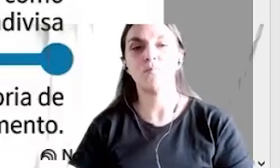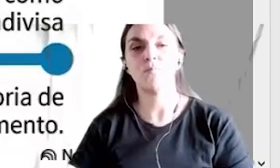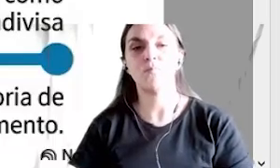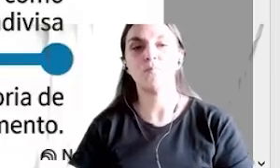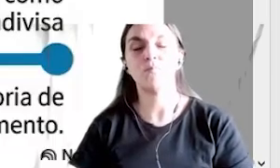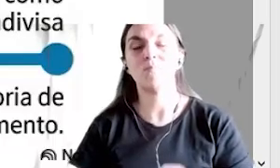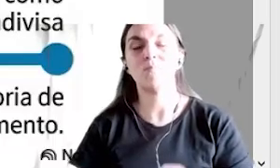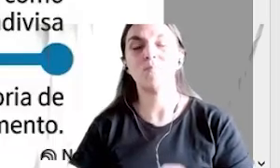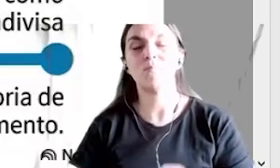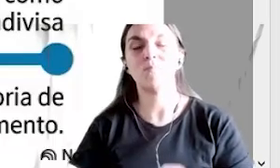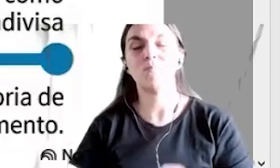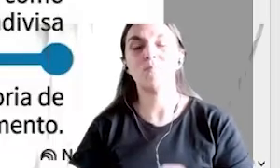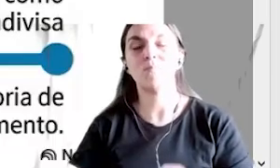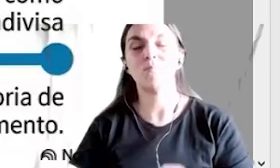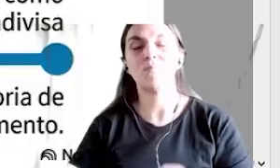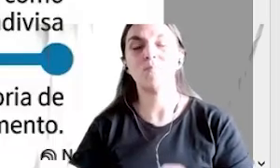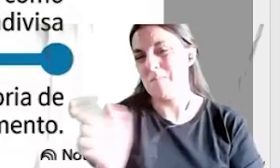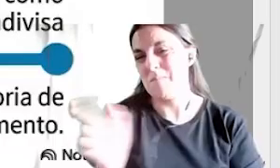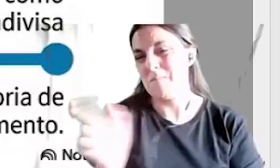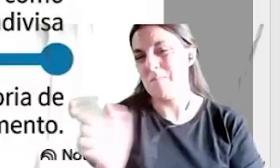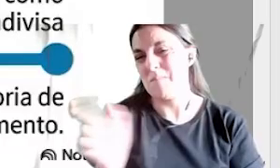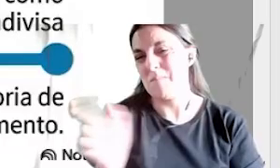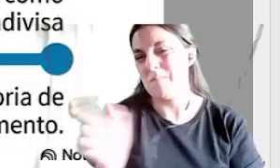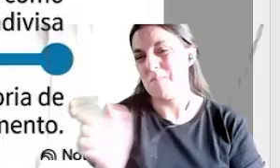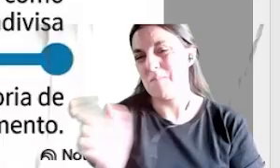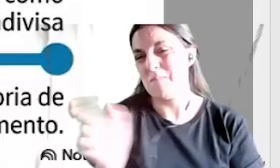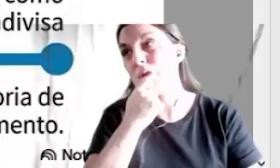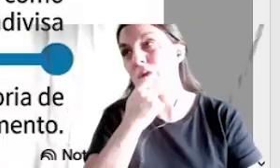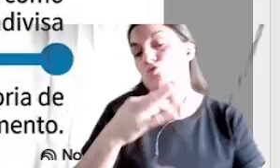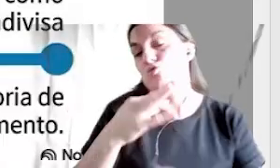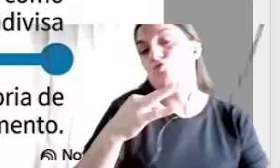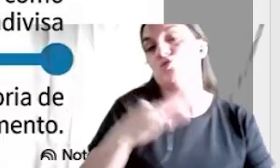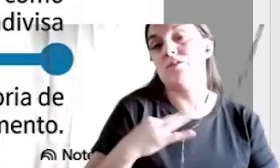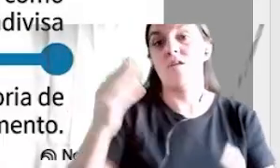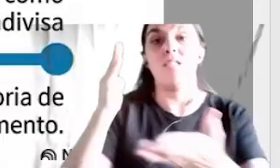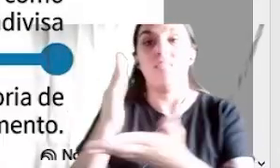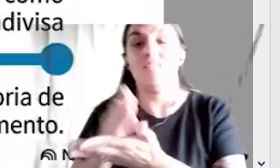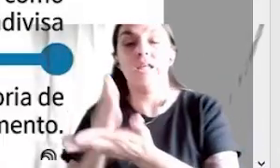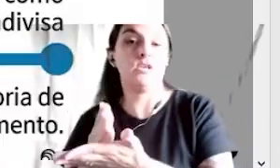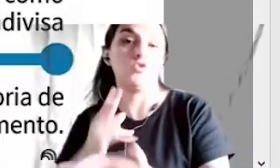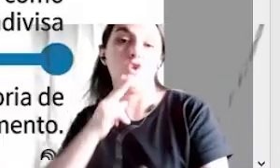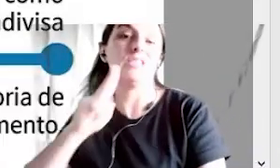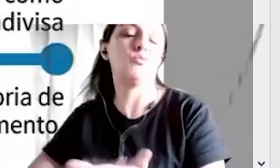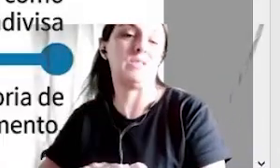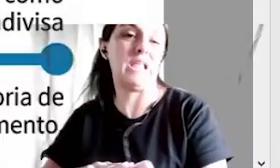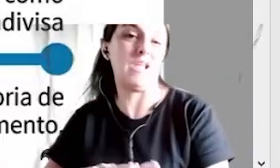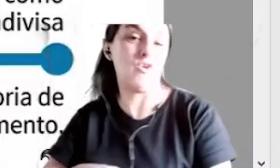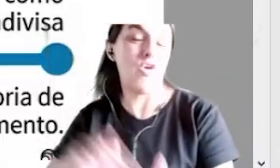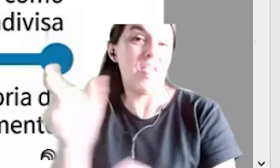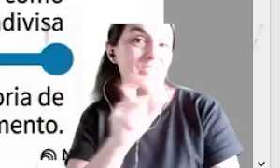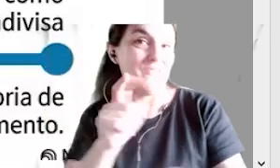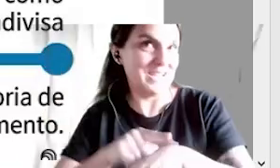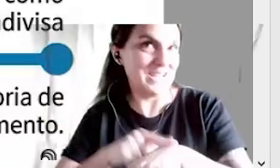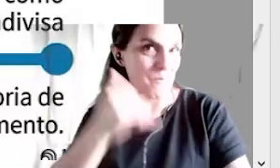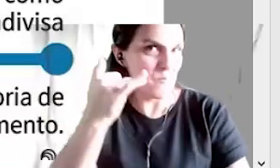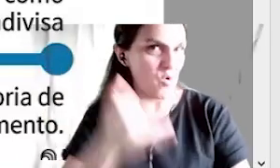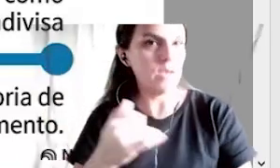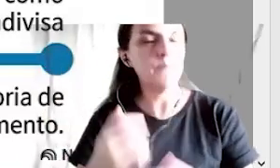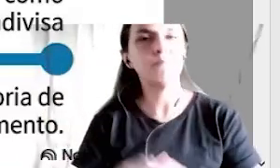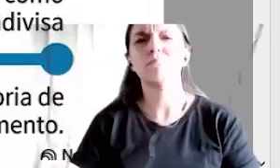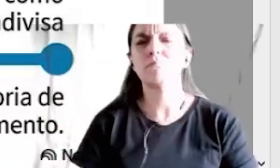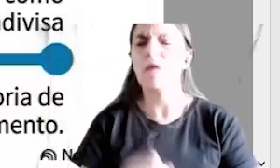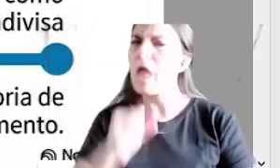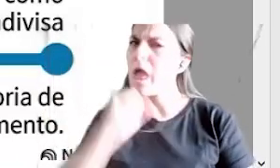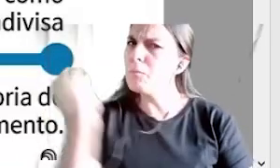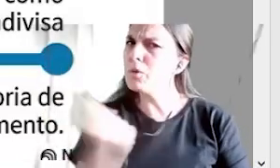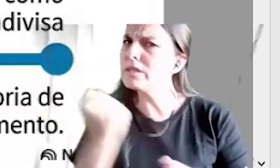estas diferencias temporales entre lo que es el derecho civil y lo que es el derecho tributario. Y es importante saberlo porque a la